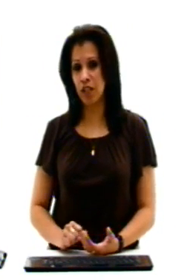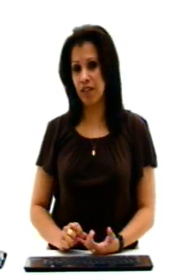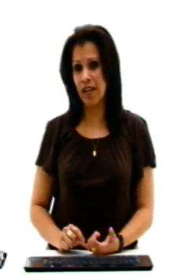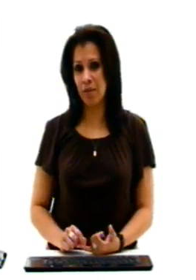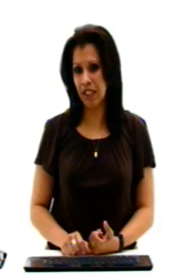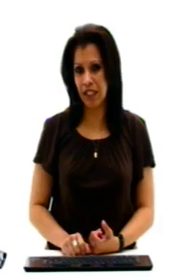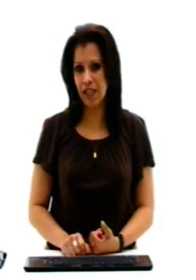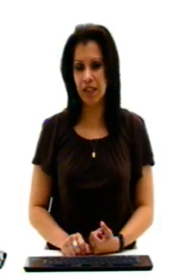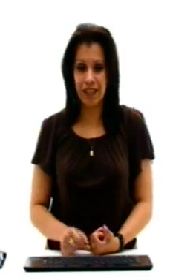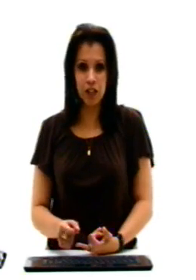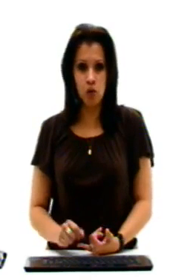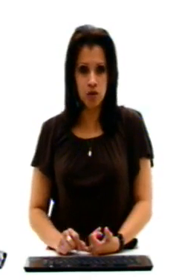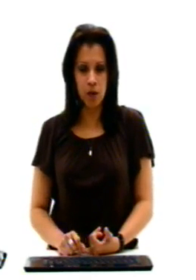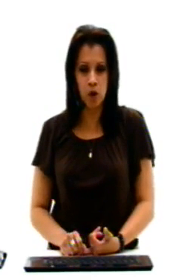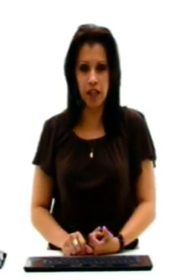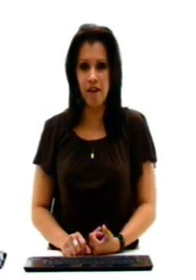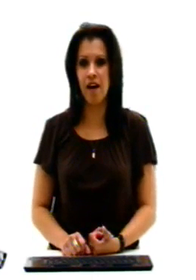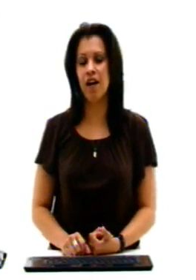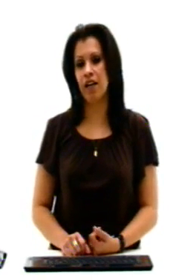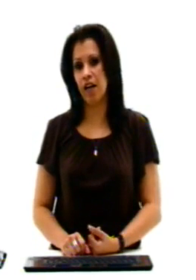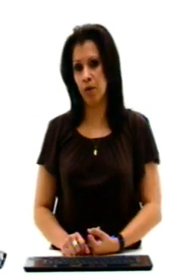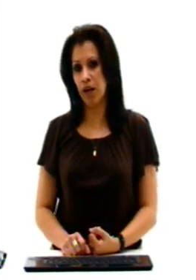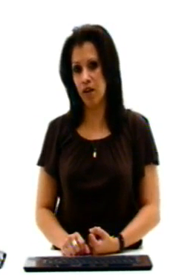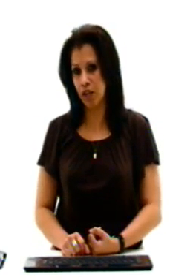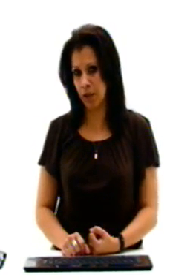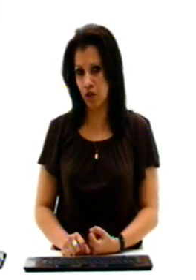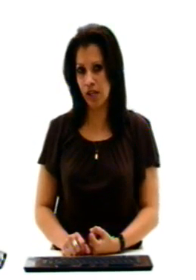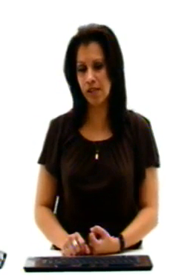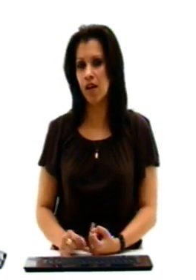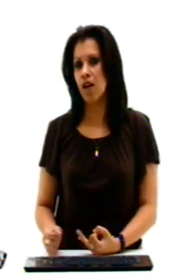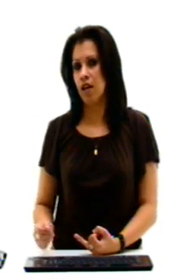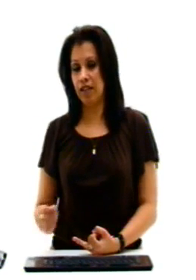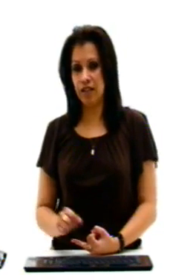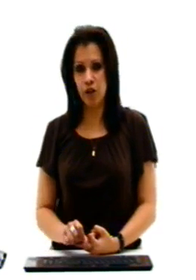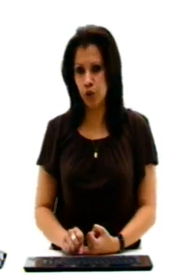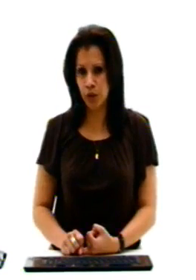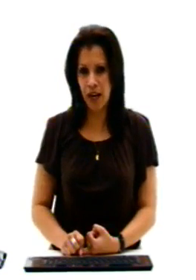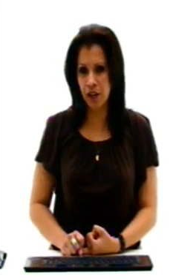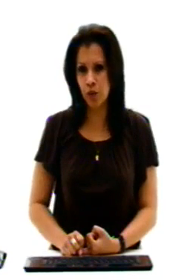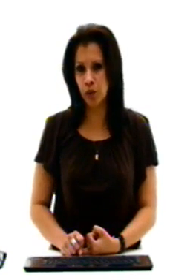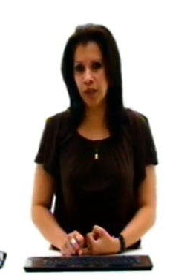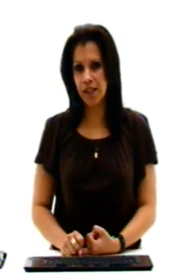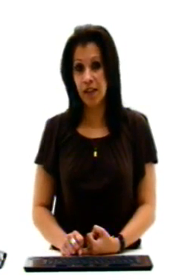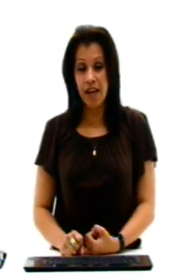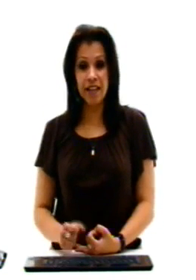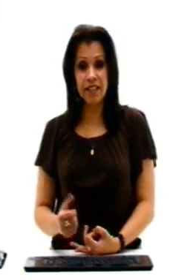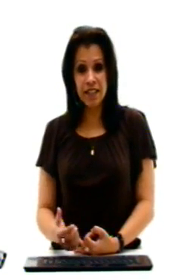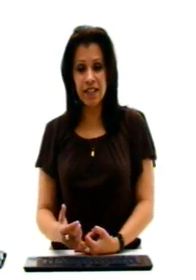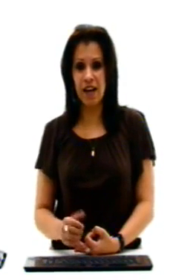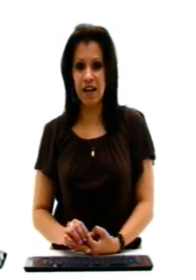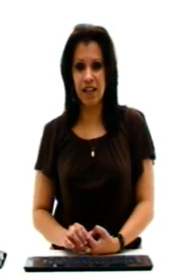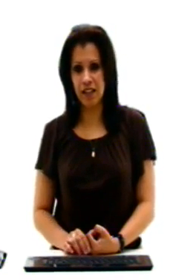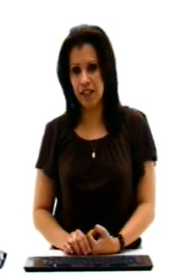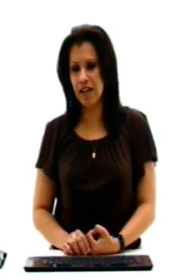persiste todavía la minería tal y como se explotaba en la época de los españoles existe en Honduras la agricultura